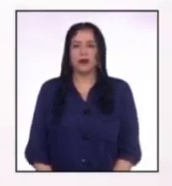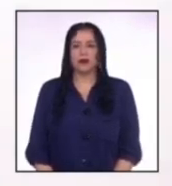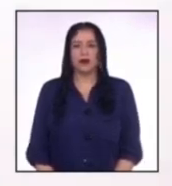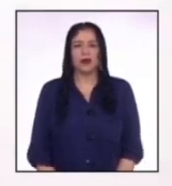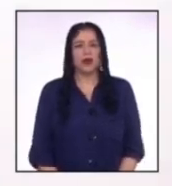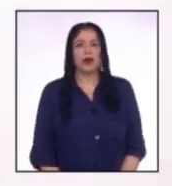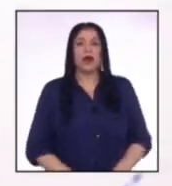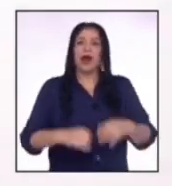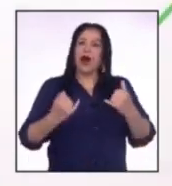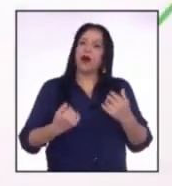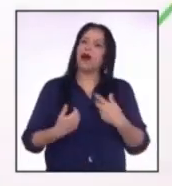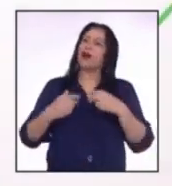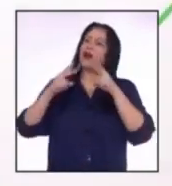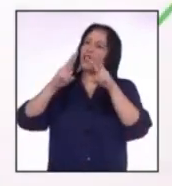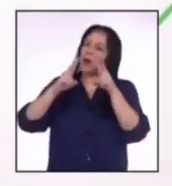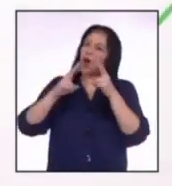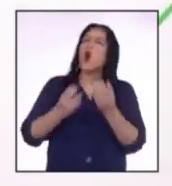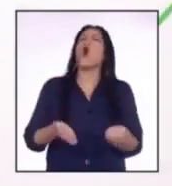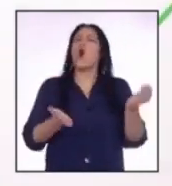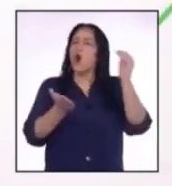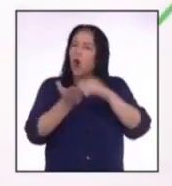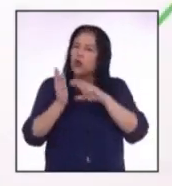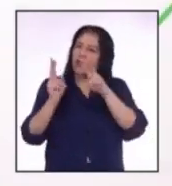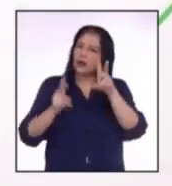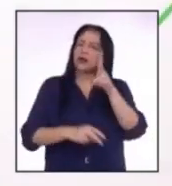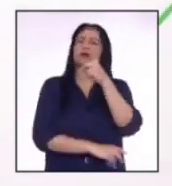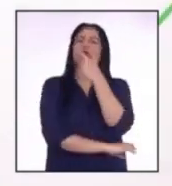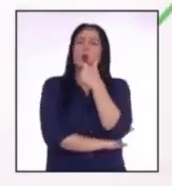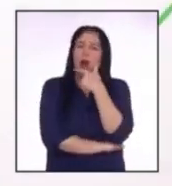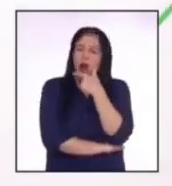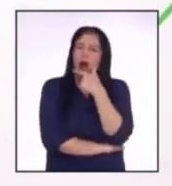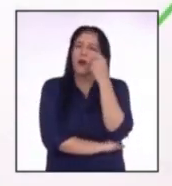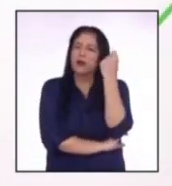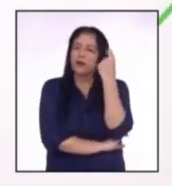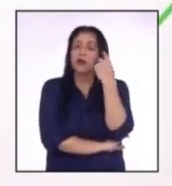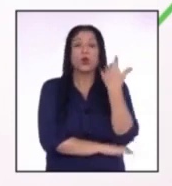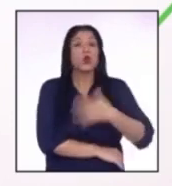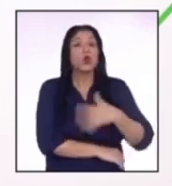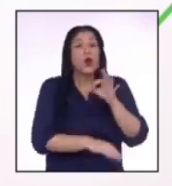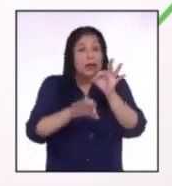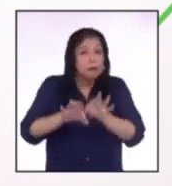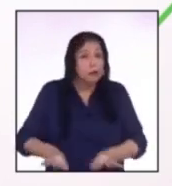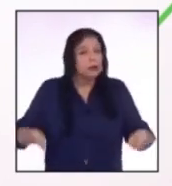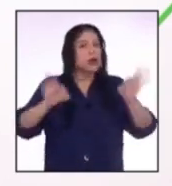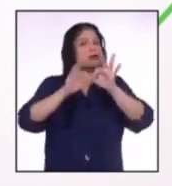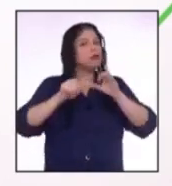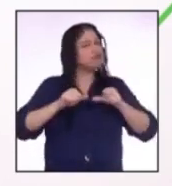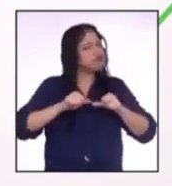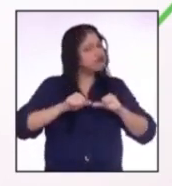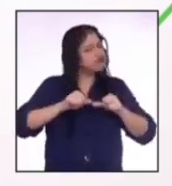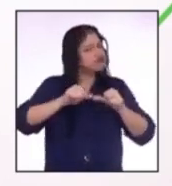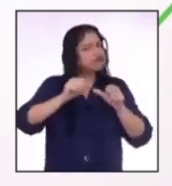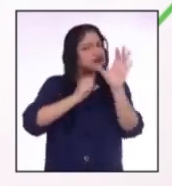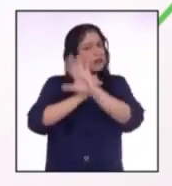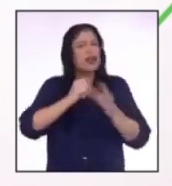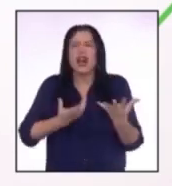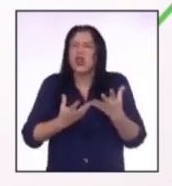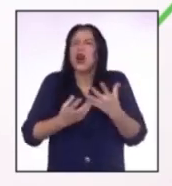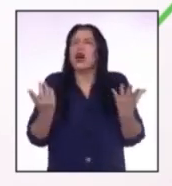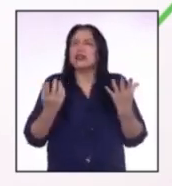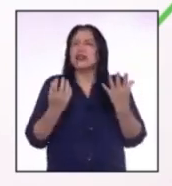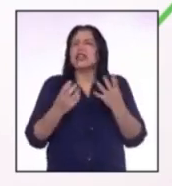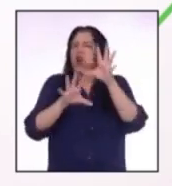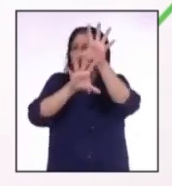ahora que lo veo por segunda vez voy dándome cuenta de qué tan importante es continuar preservando nuestras tradiciones